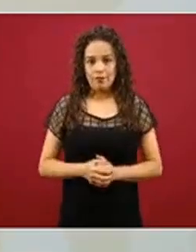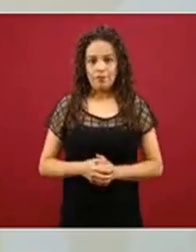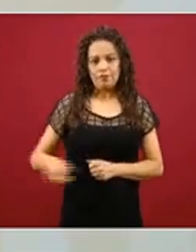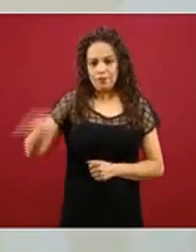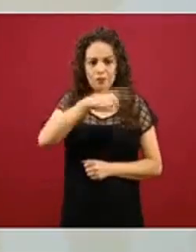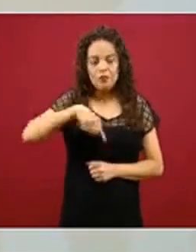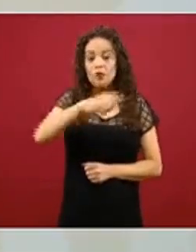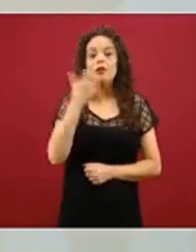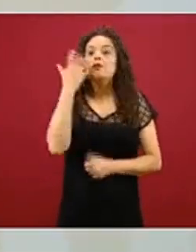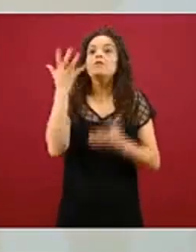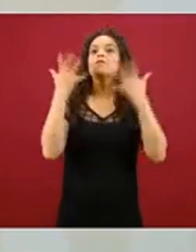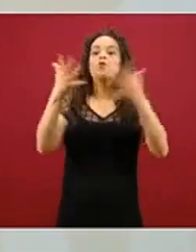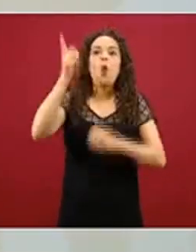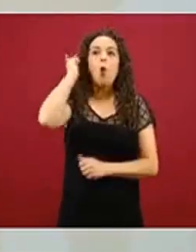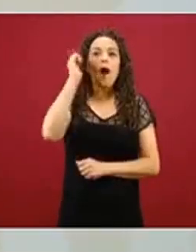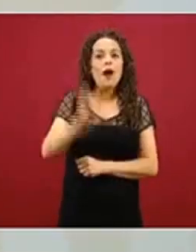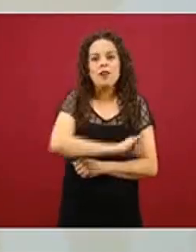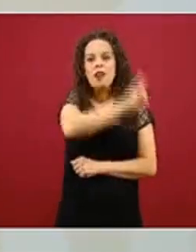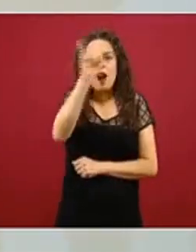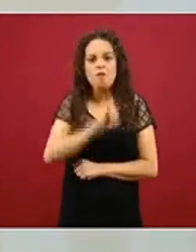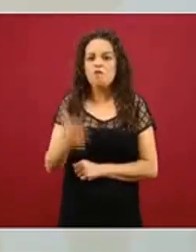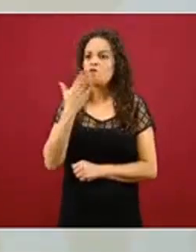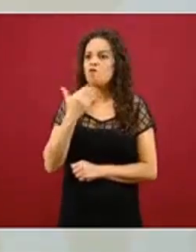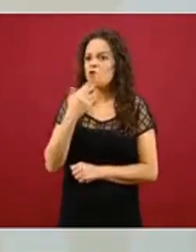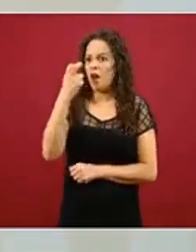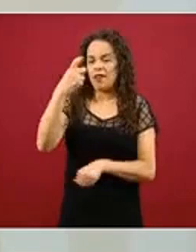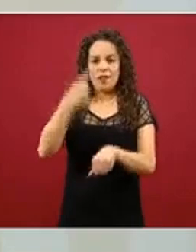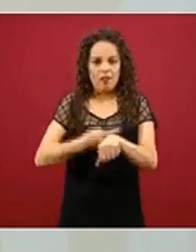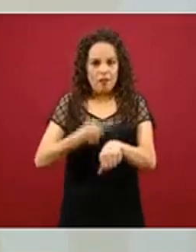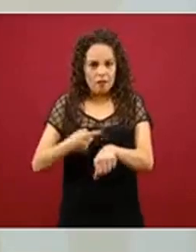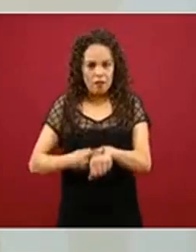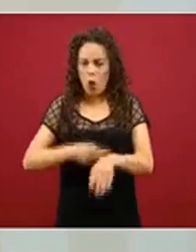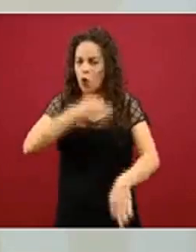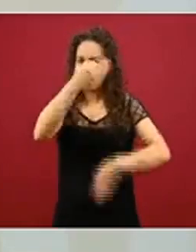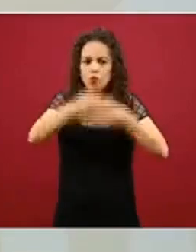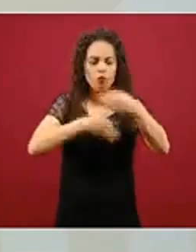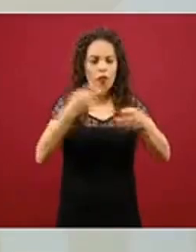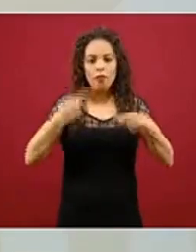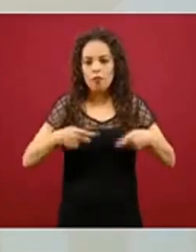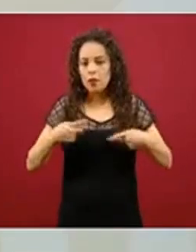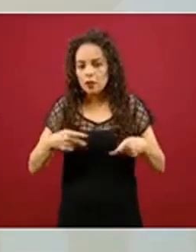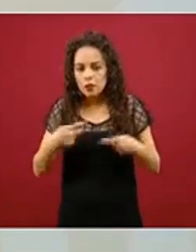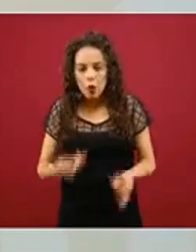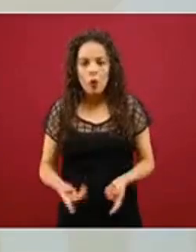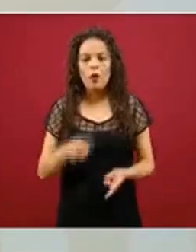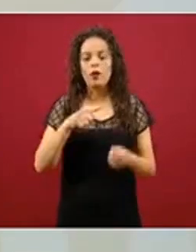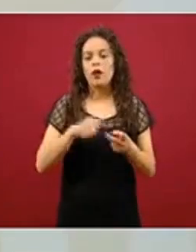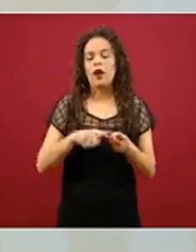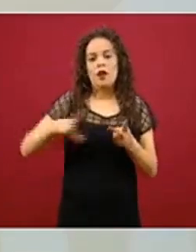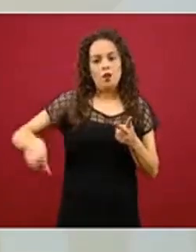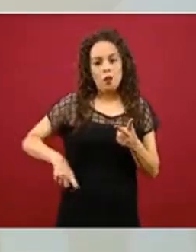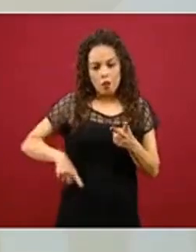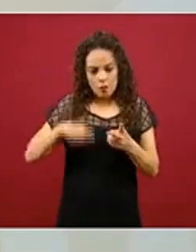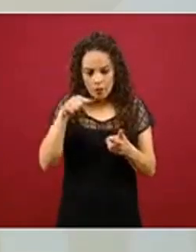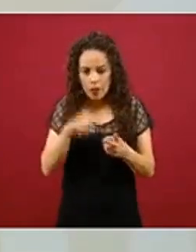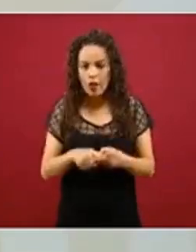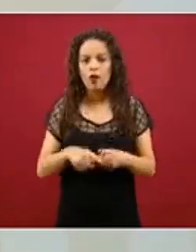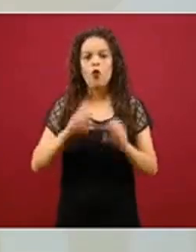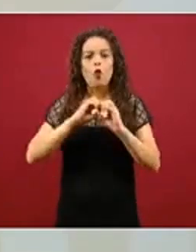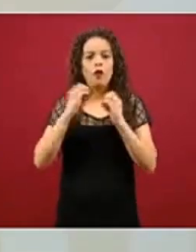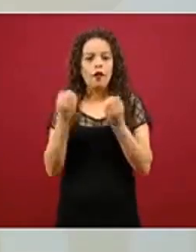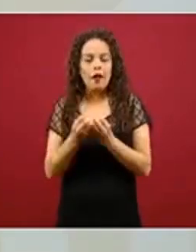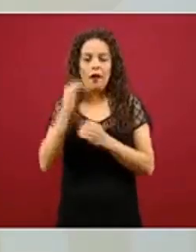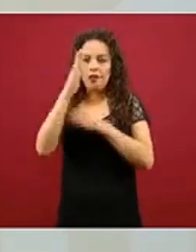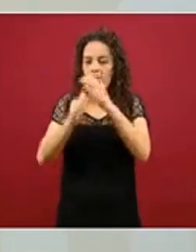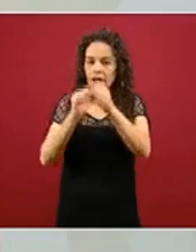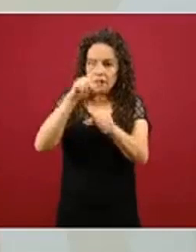existido, todas. La sociedad, los gobiernos, las organizaciones internacionales,